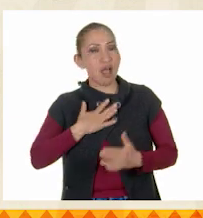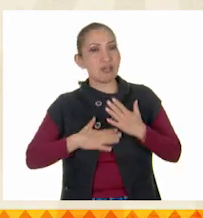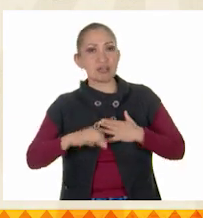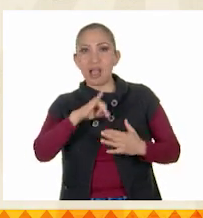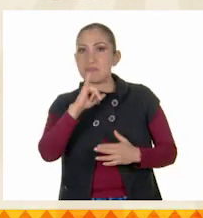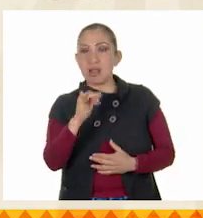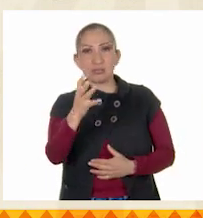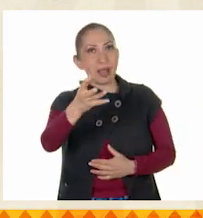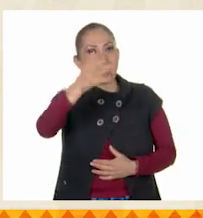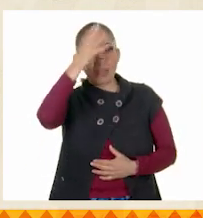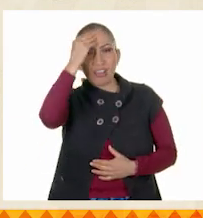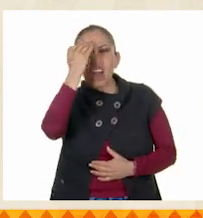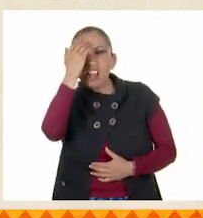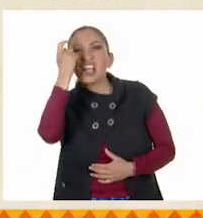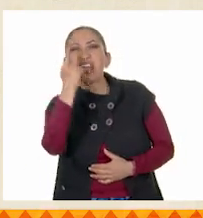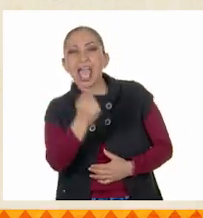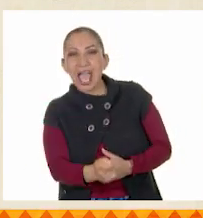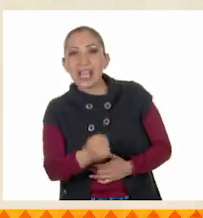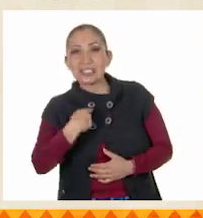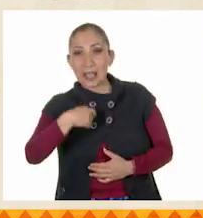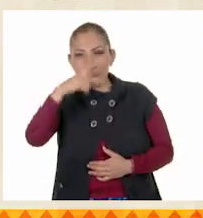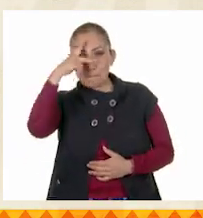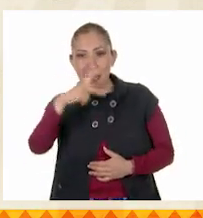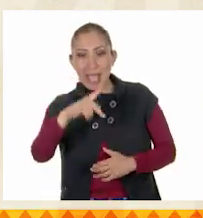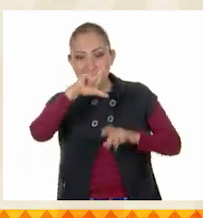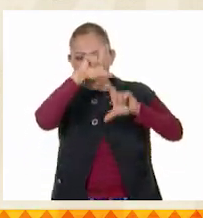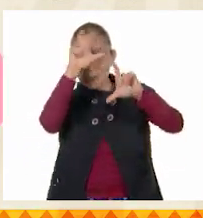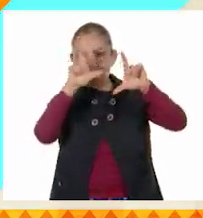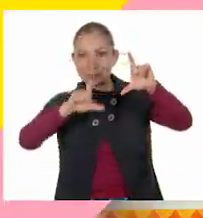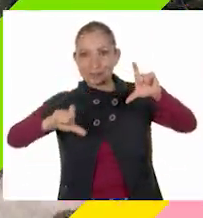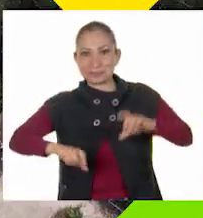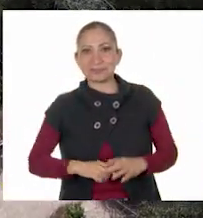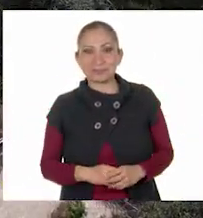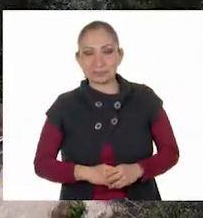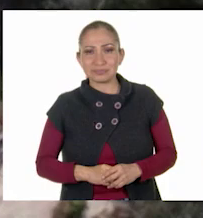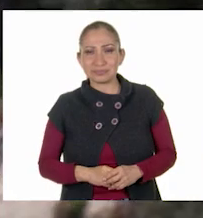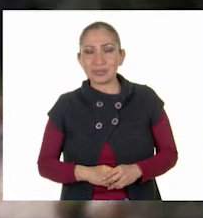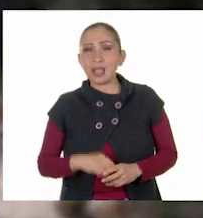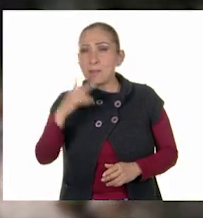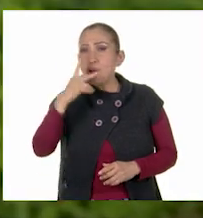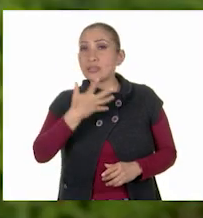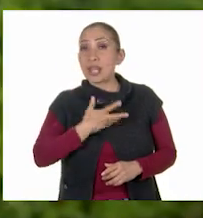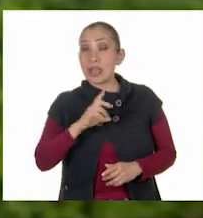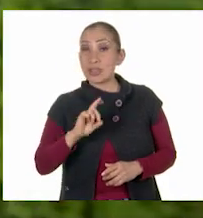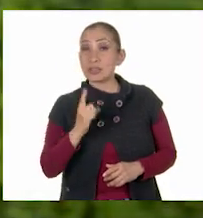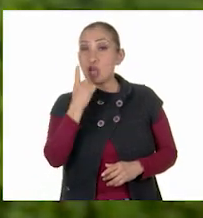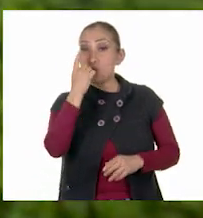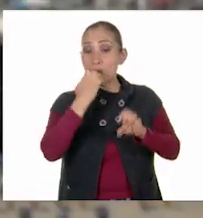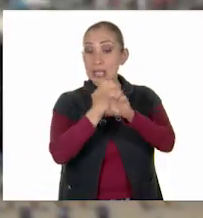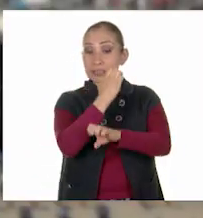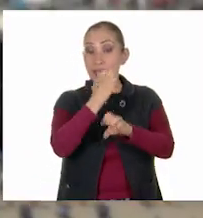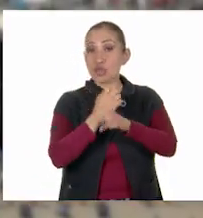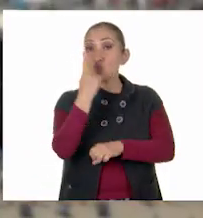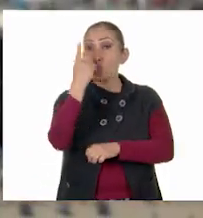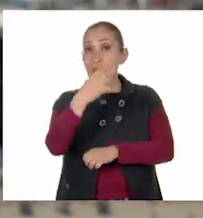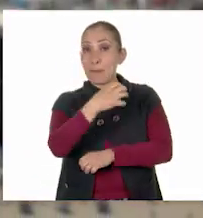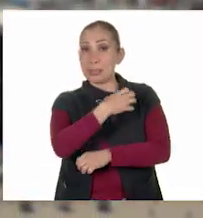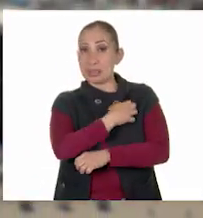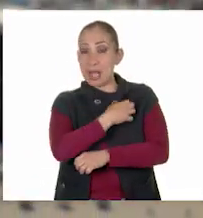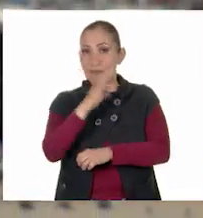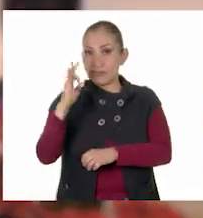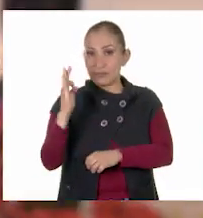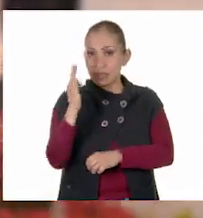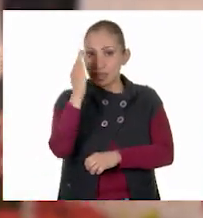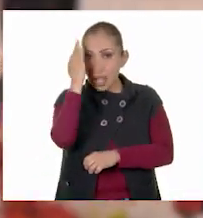de aprender y conocer más acerca de nuestro bellísimo país. México cuenta con 31 estados y una capital